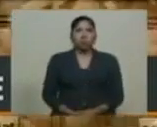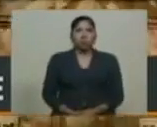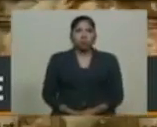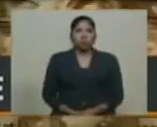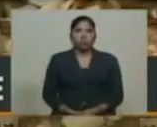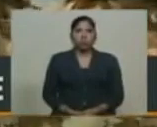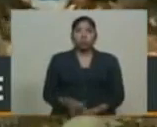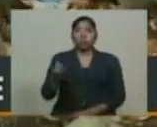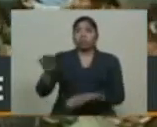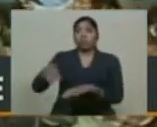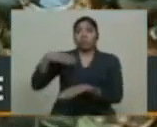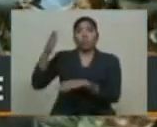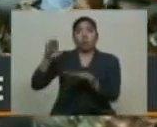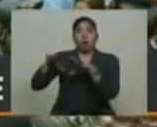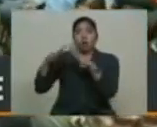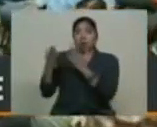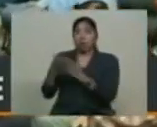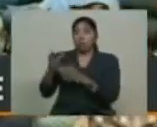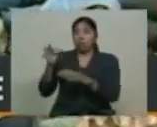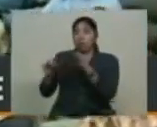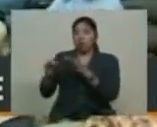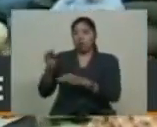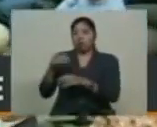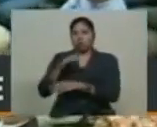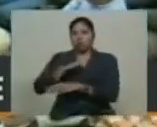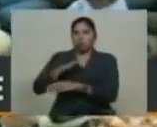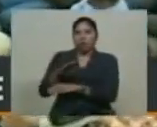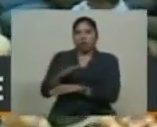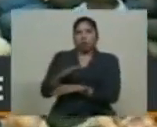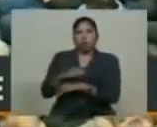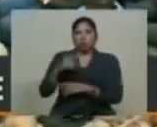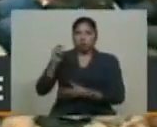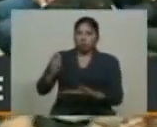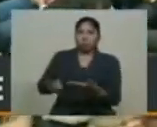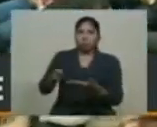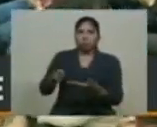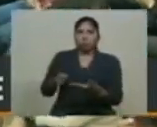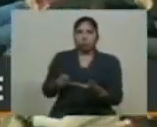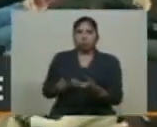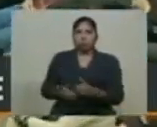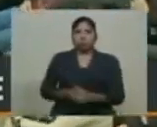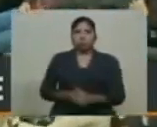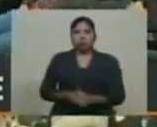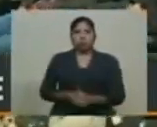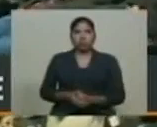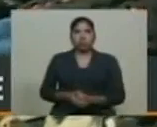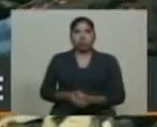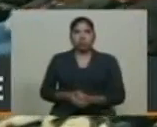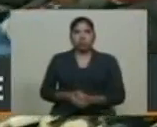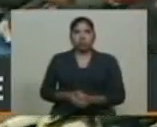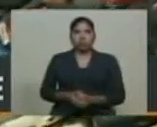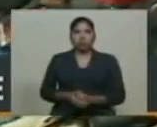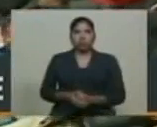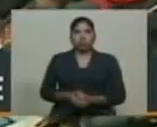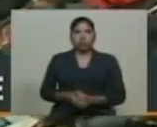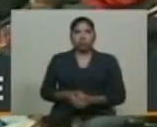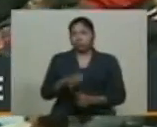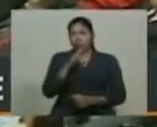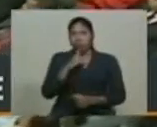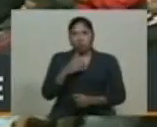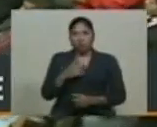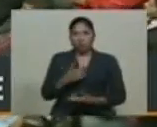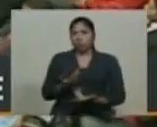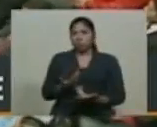en el extranjero a una corte que declara la falta absoluta de la presidencia de la República y